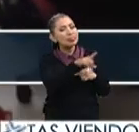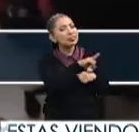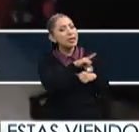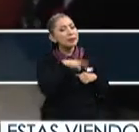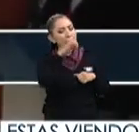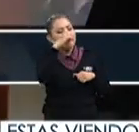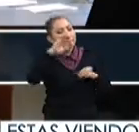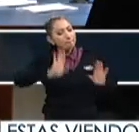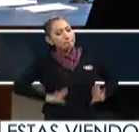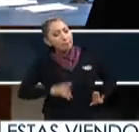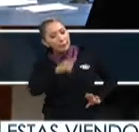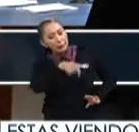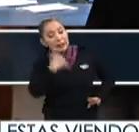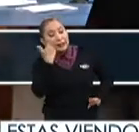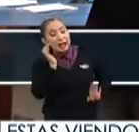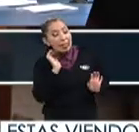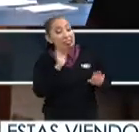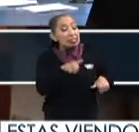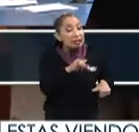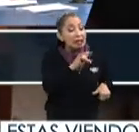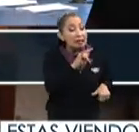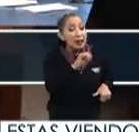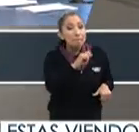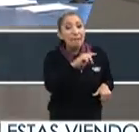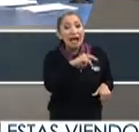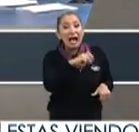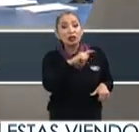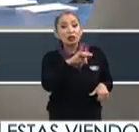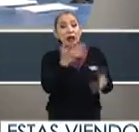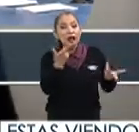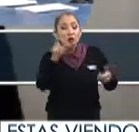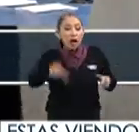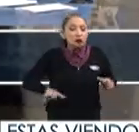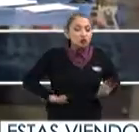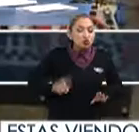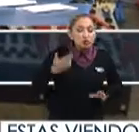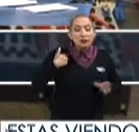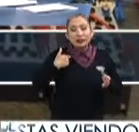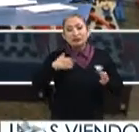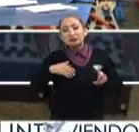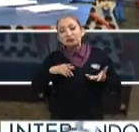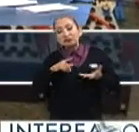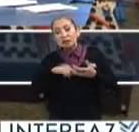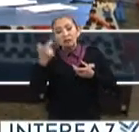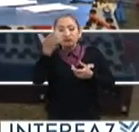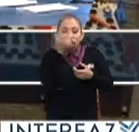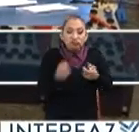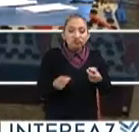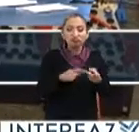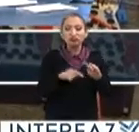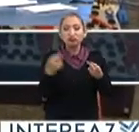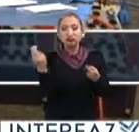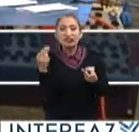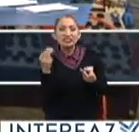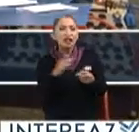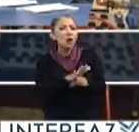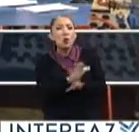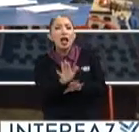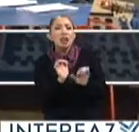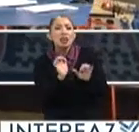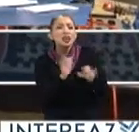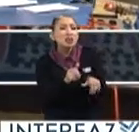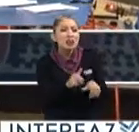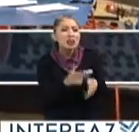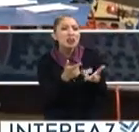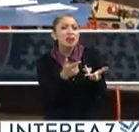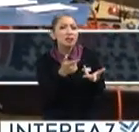el perfil del estudiante que quiere estudiar una ingeniería como es la mecatrónica? ¿Qué aptitudes, actitudes ese estudiante óptimo